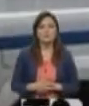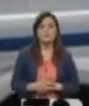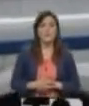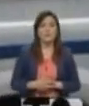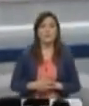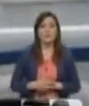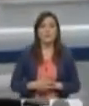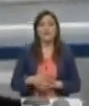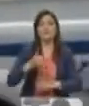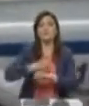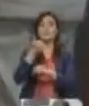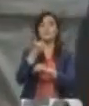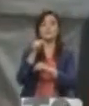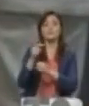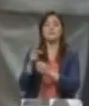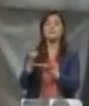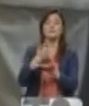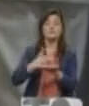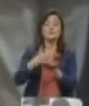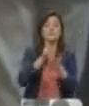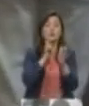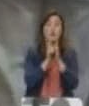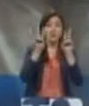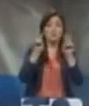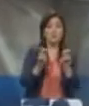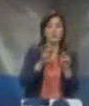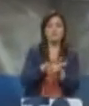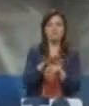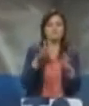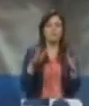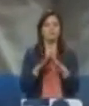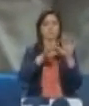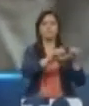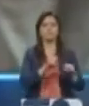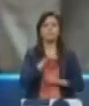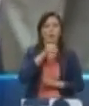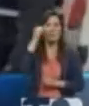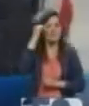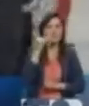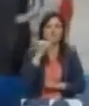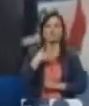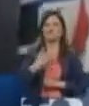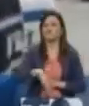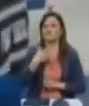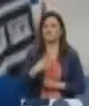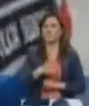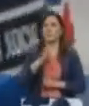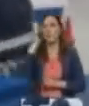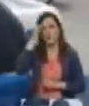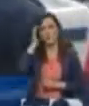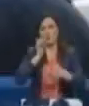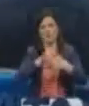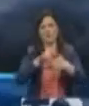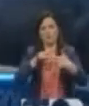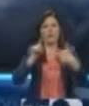Según el Tribunal de Garantías Penales del Carchi, las denuncias por casos de violación, principalmente a menores de edad, ocupan un preocupante